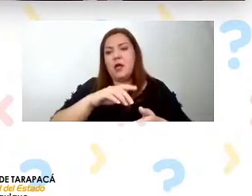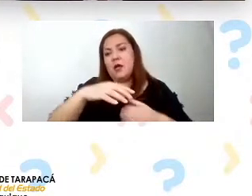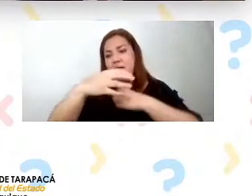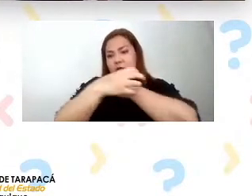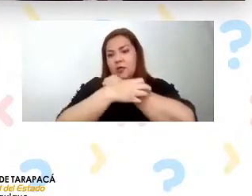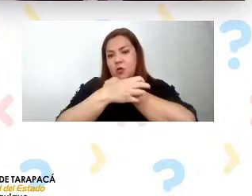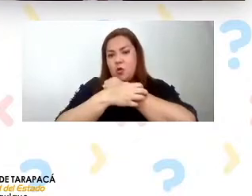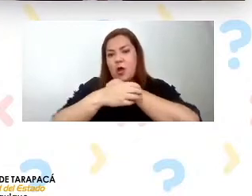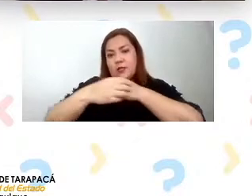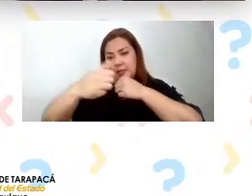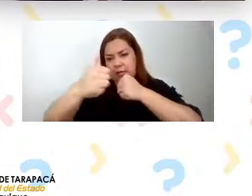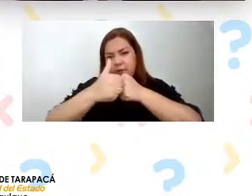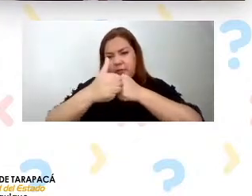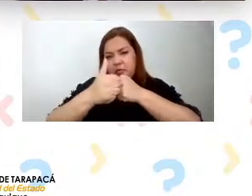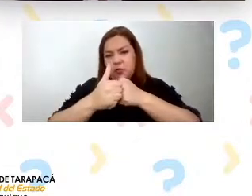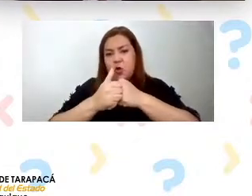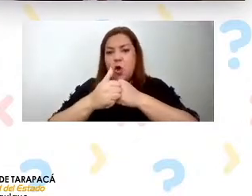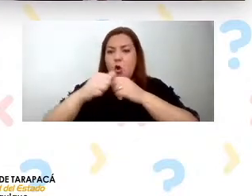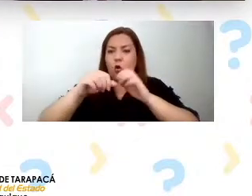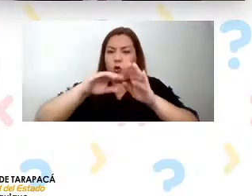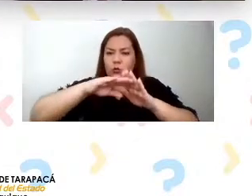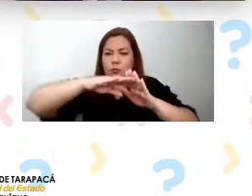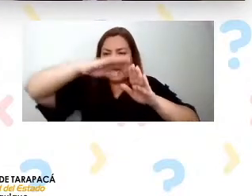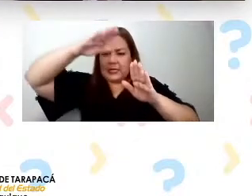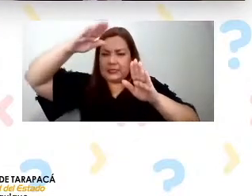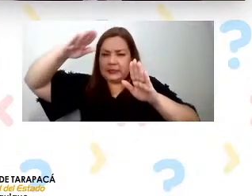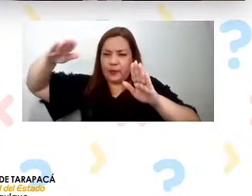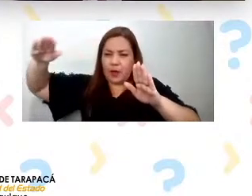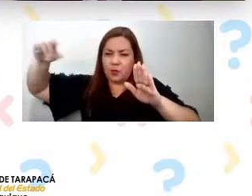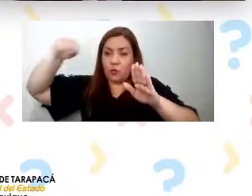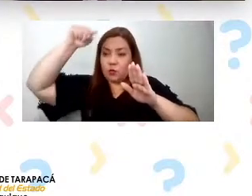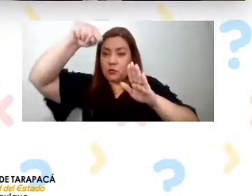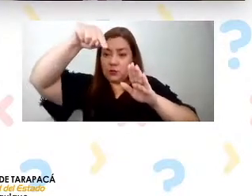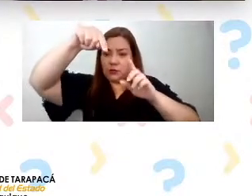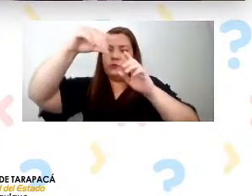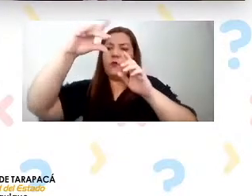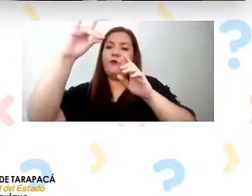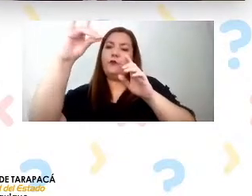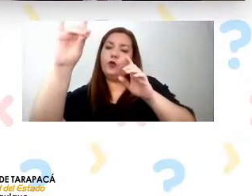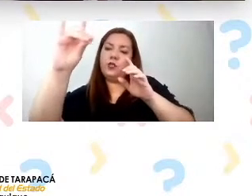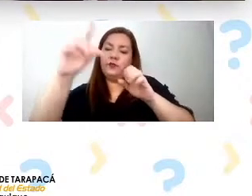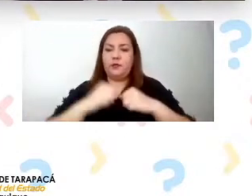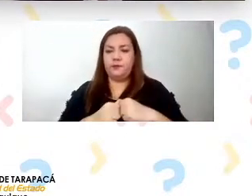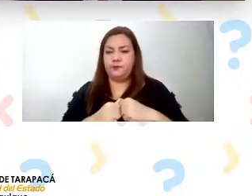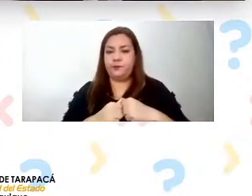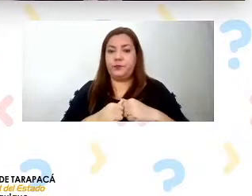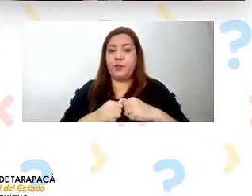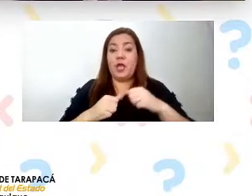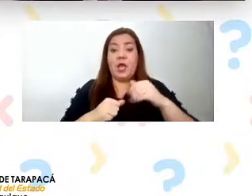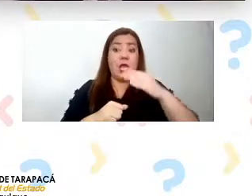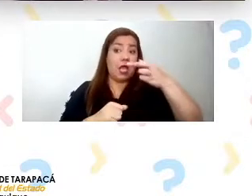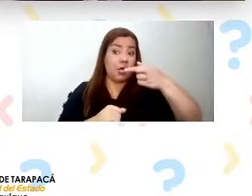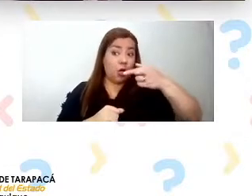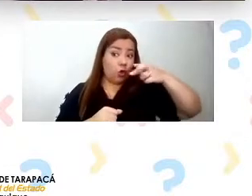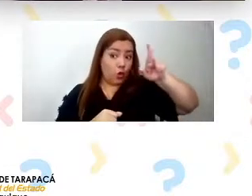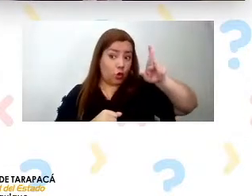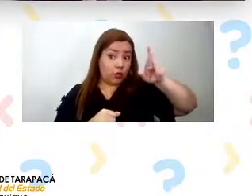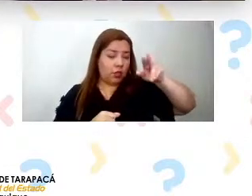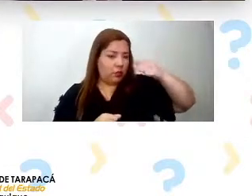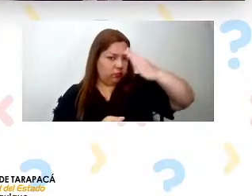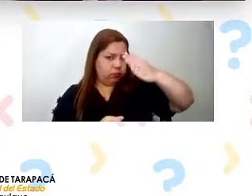el altiplano de Bolivia. En el norte limitan con la cuenca de